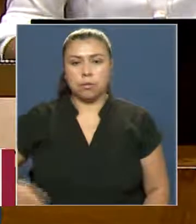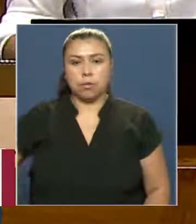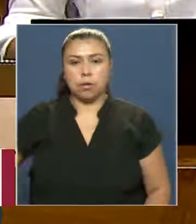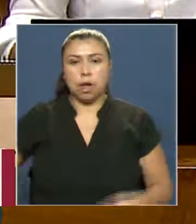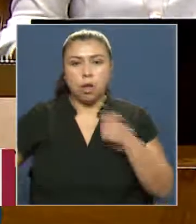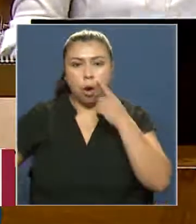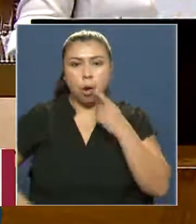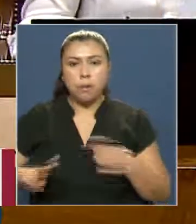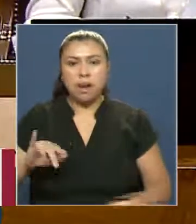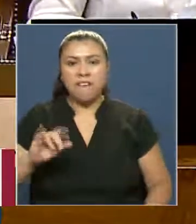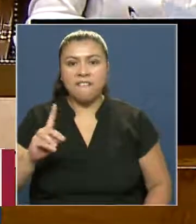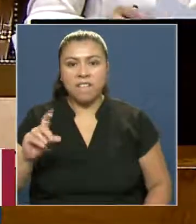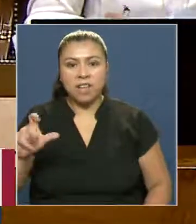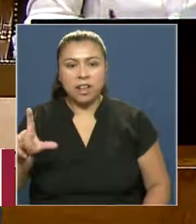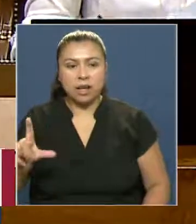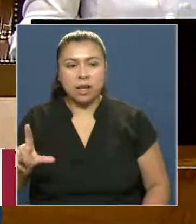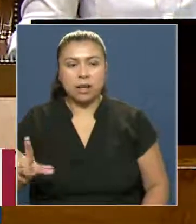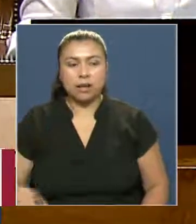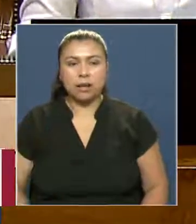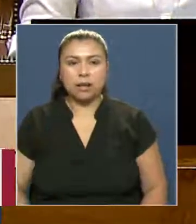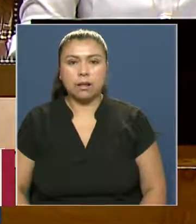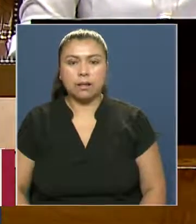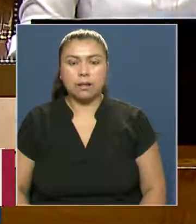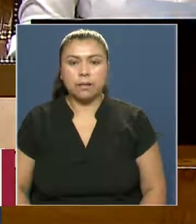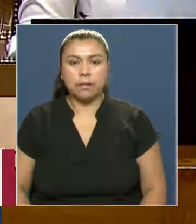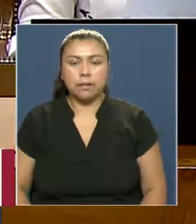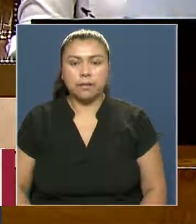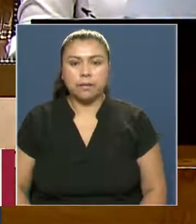Diputado Vidal, don Pablo.